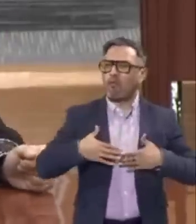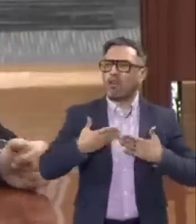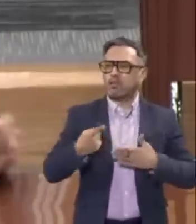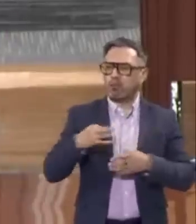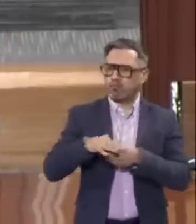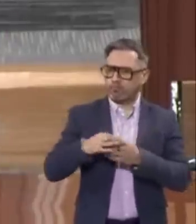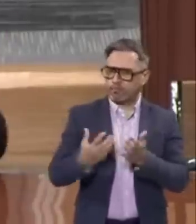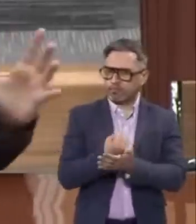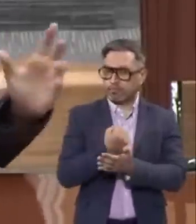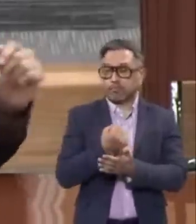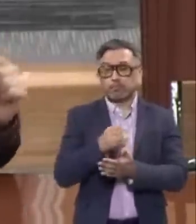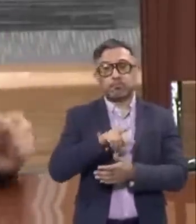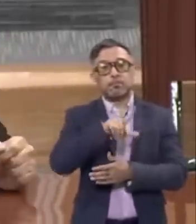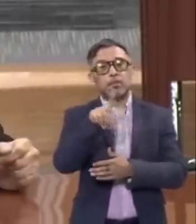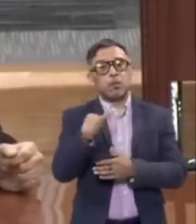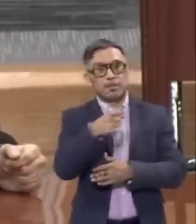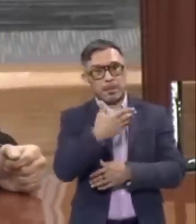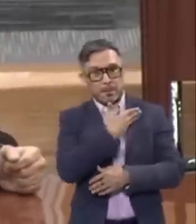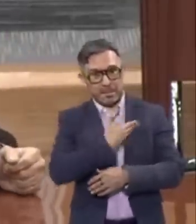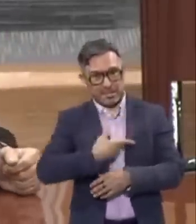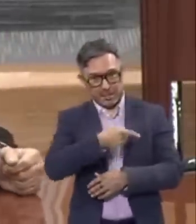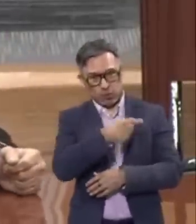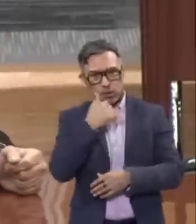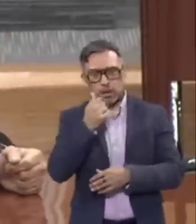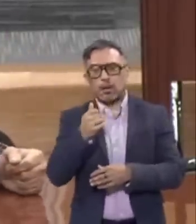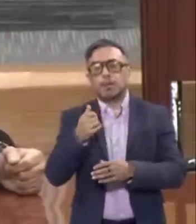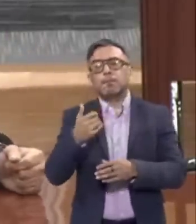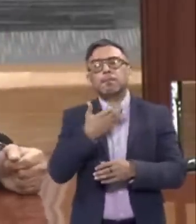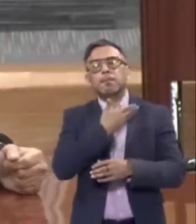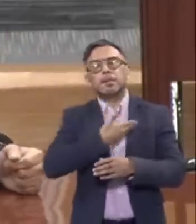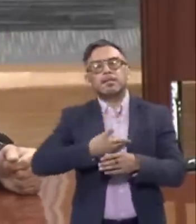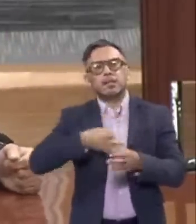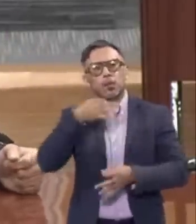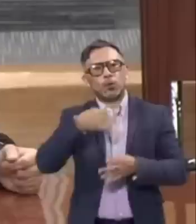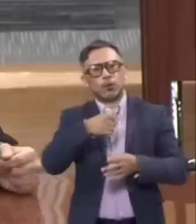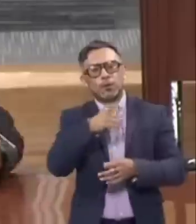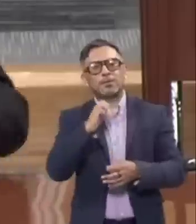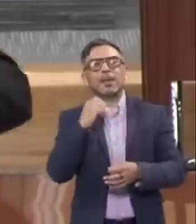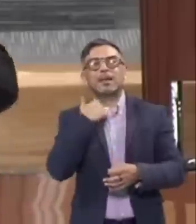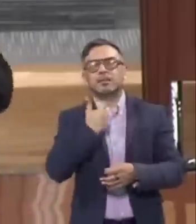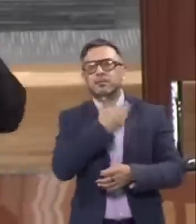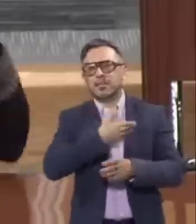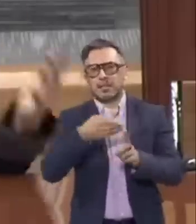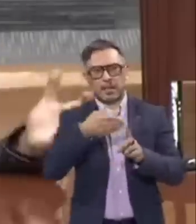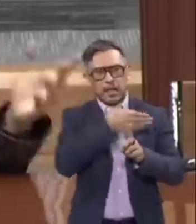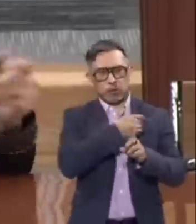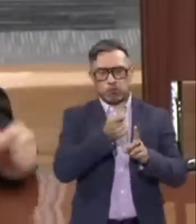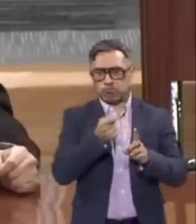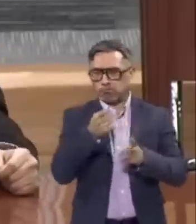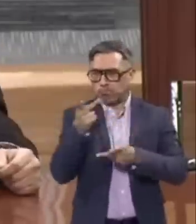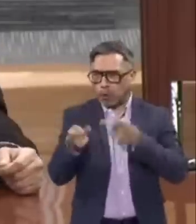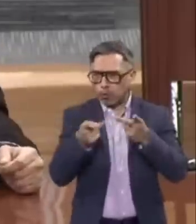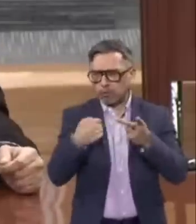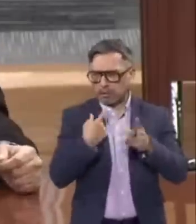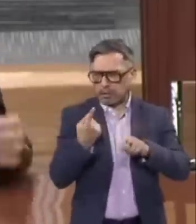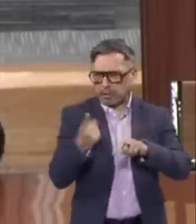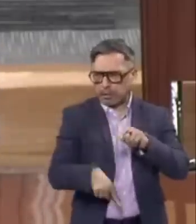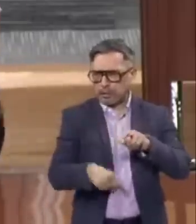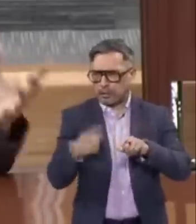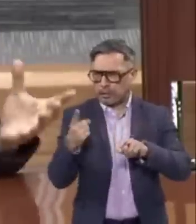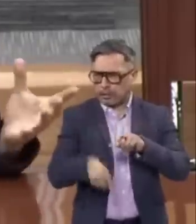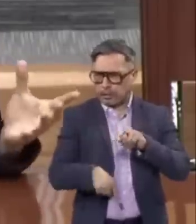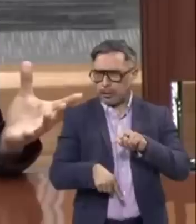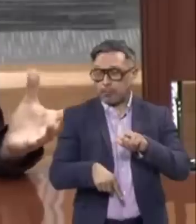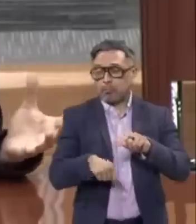usted intentó hacer todo para impedir la consulta popular de juicio a expresidentes. Y después volvió a hacer lo mismo con